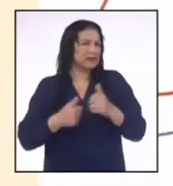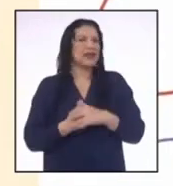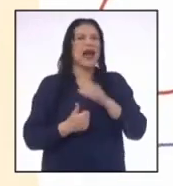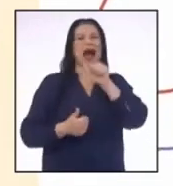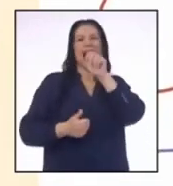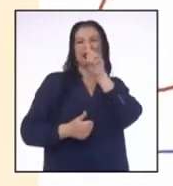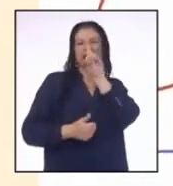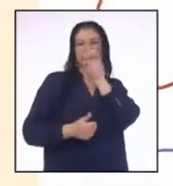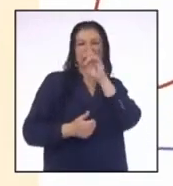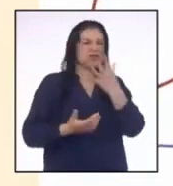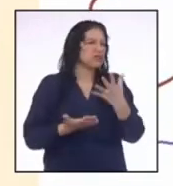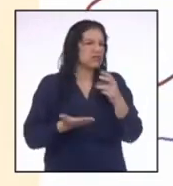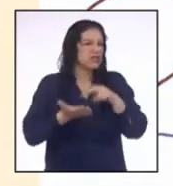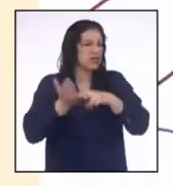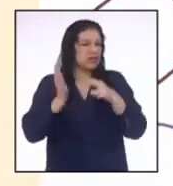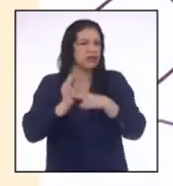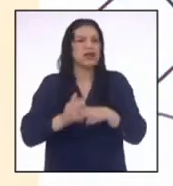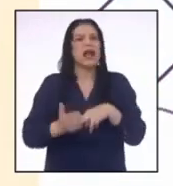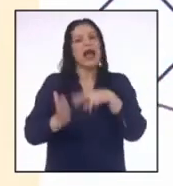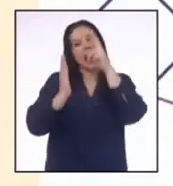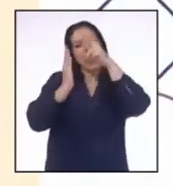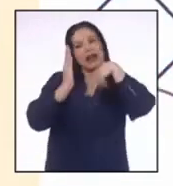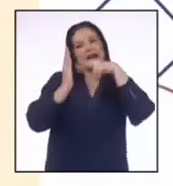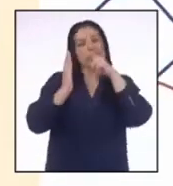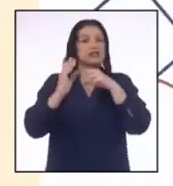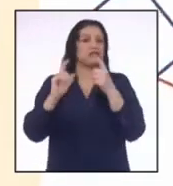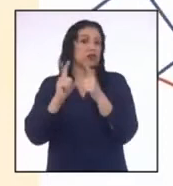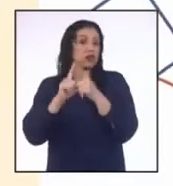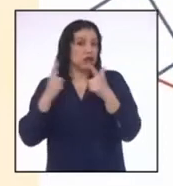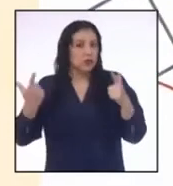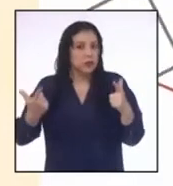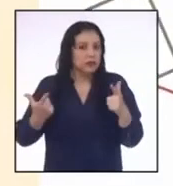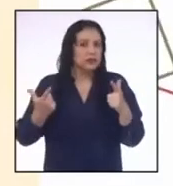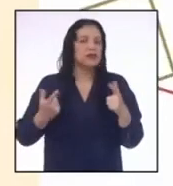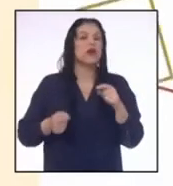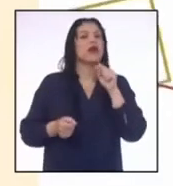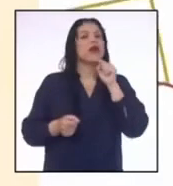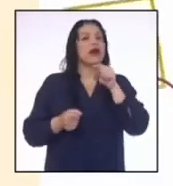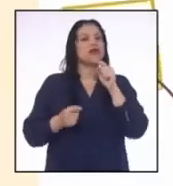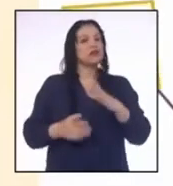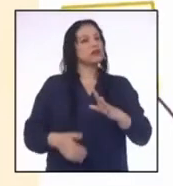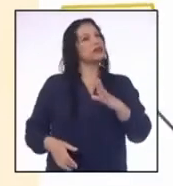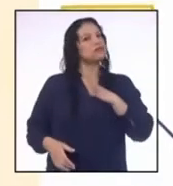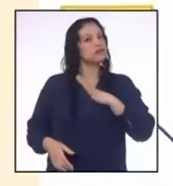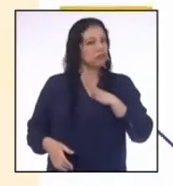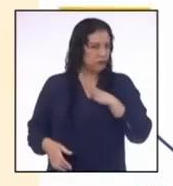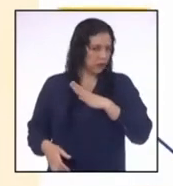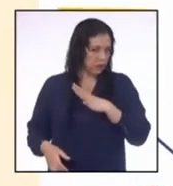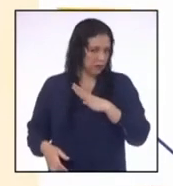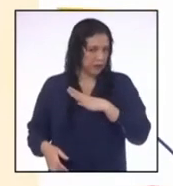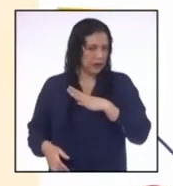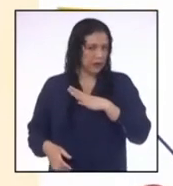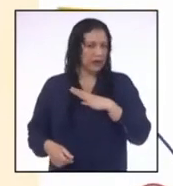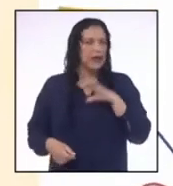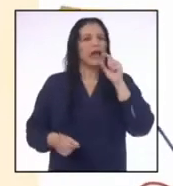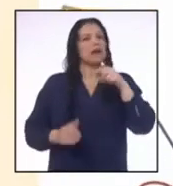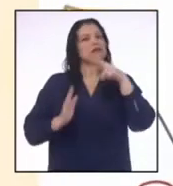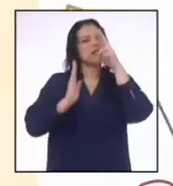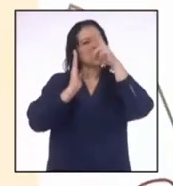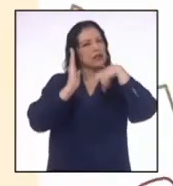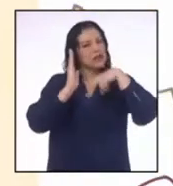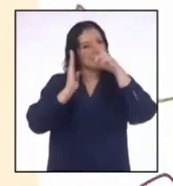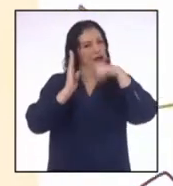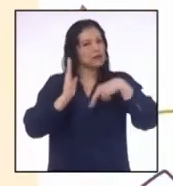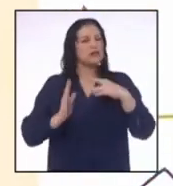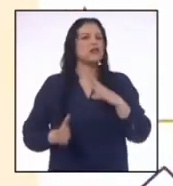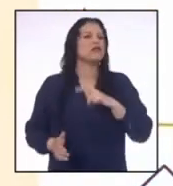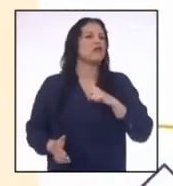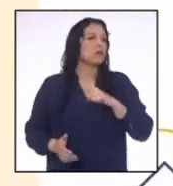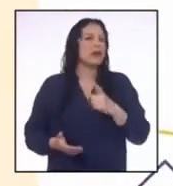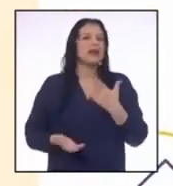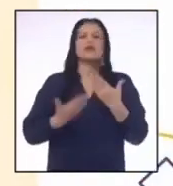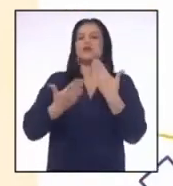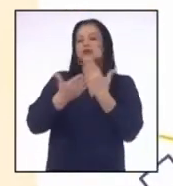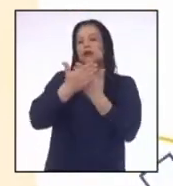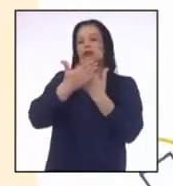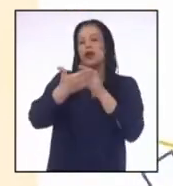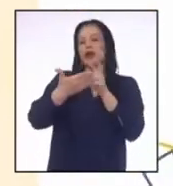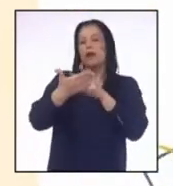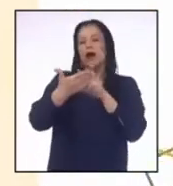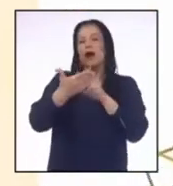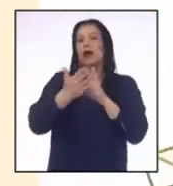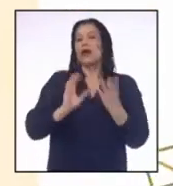se refiere al registro lingüístico, el cual será formal. Este registro formal se evidencia